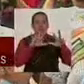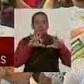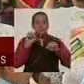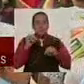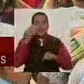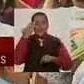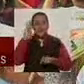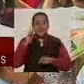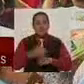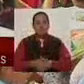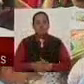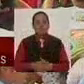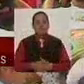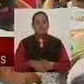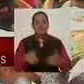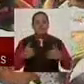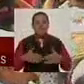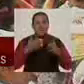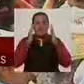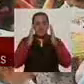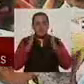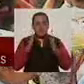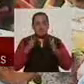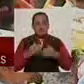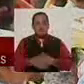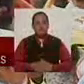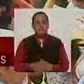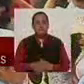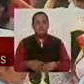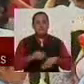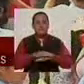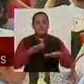se atenderá a los menores